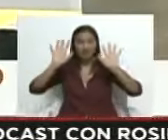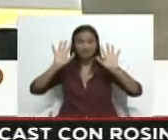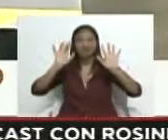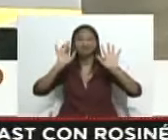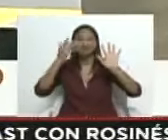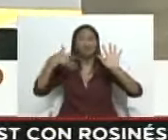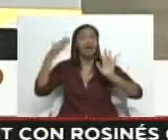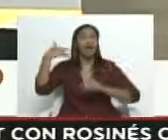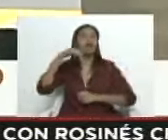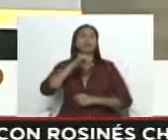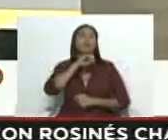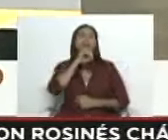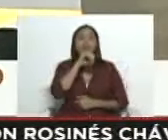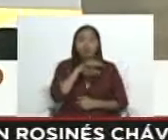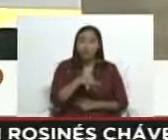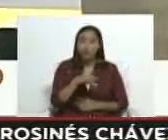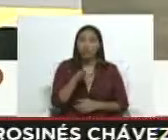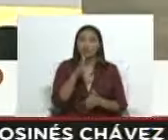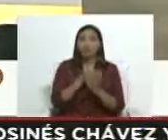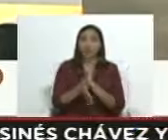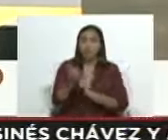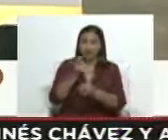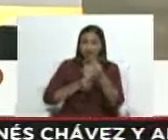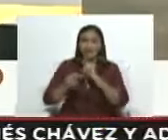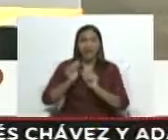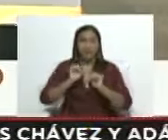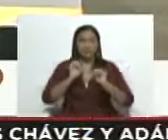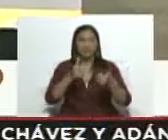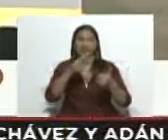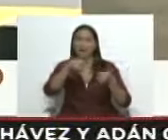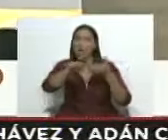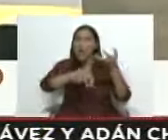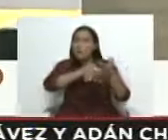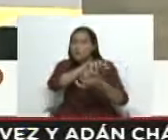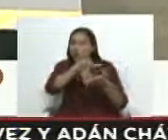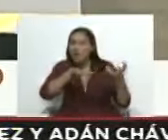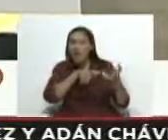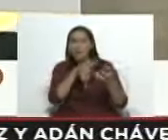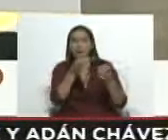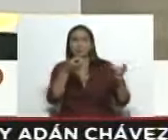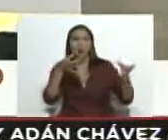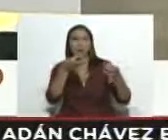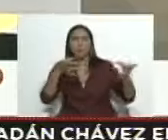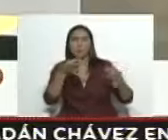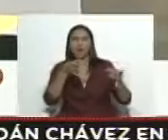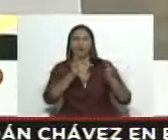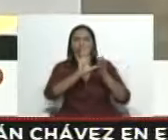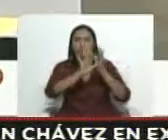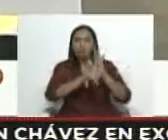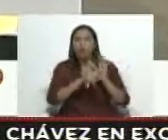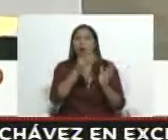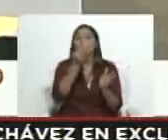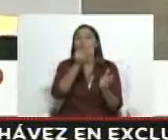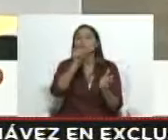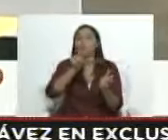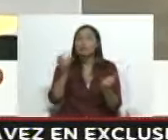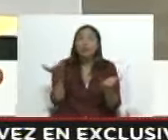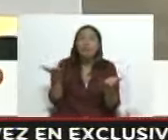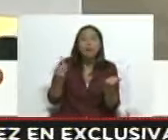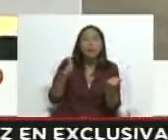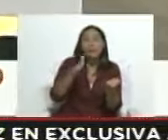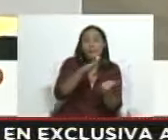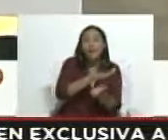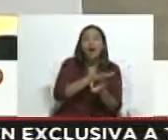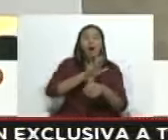medidas económicas que desataron el Caracazo, ustedes recuerdan el Caracazo, muchos muertos porque ellos implementaron